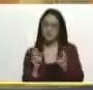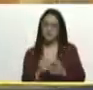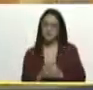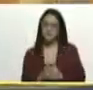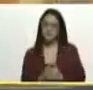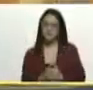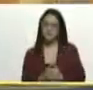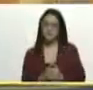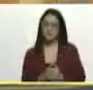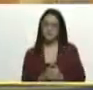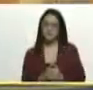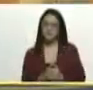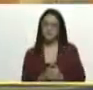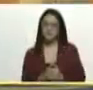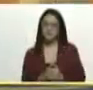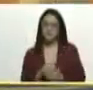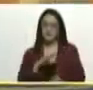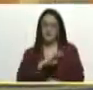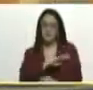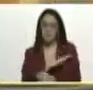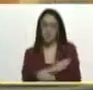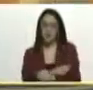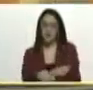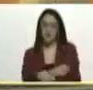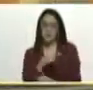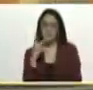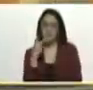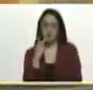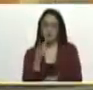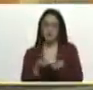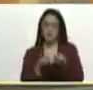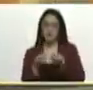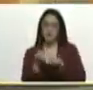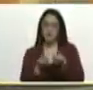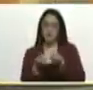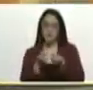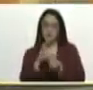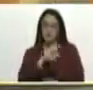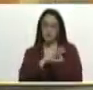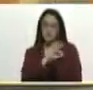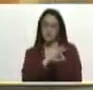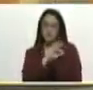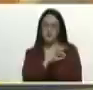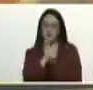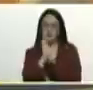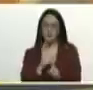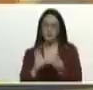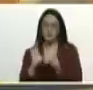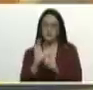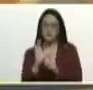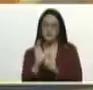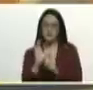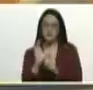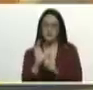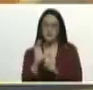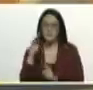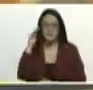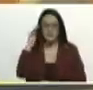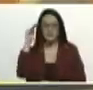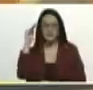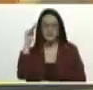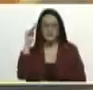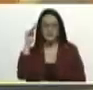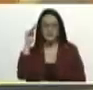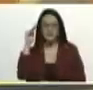de poder político, económico, social, cultural, militar.